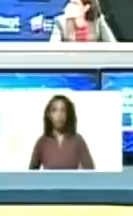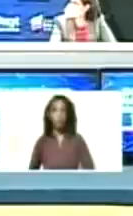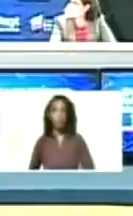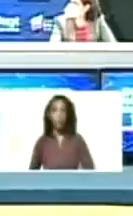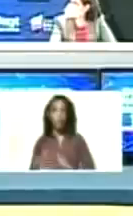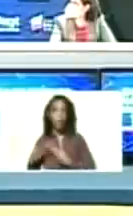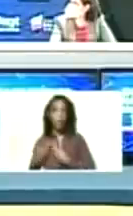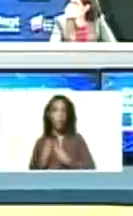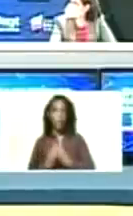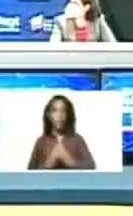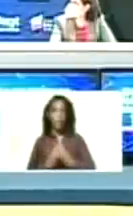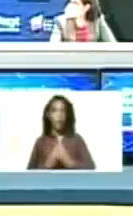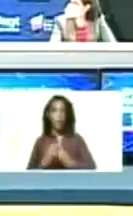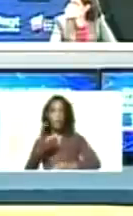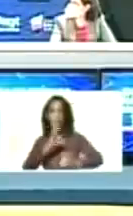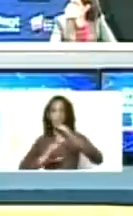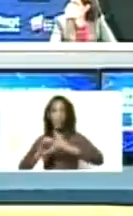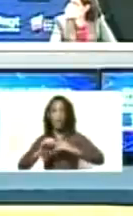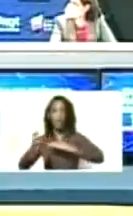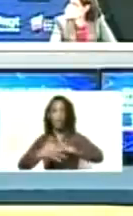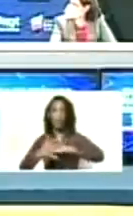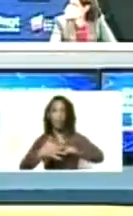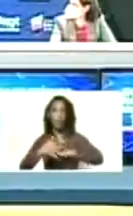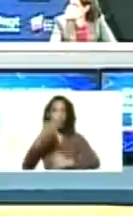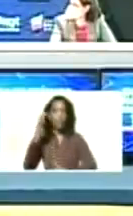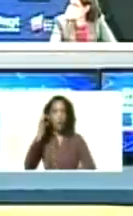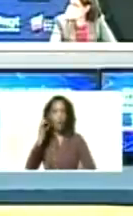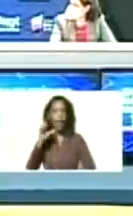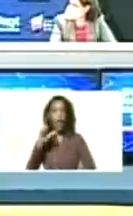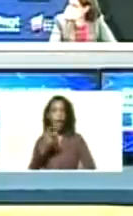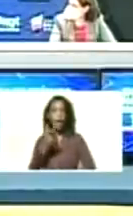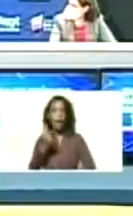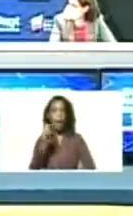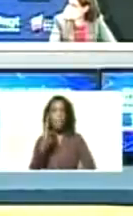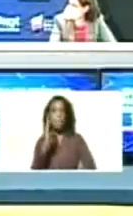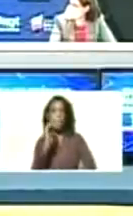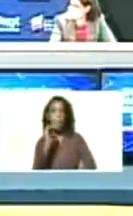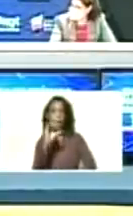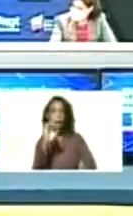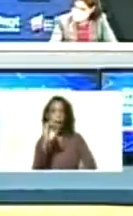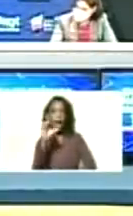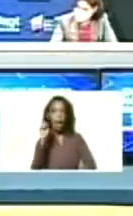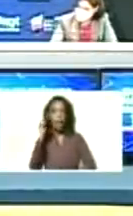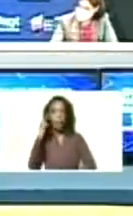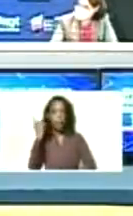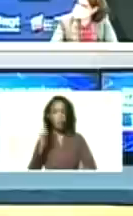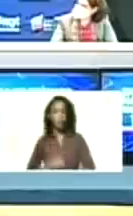compañera científica, tecnóloga, innovadora, Gabriela Jiménez,